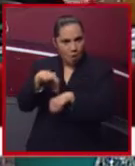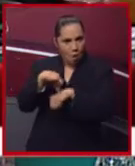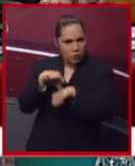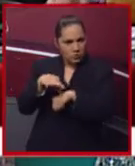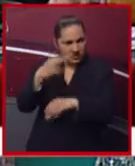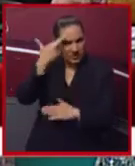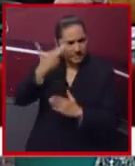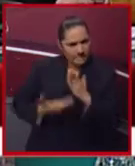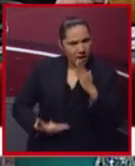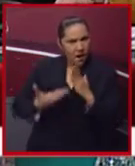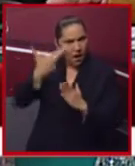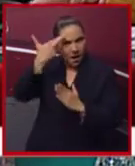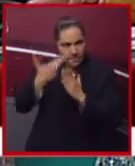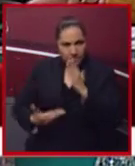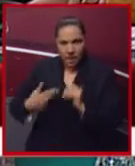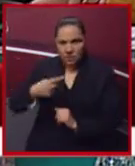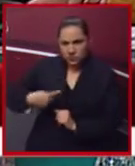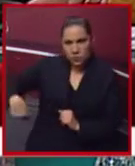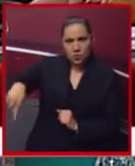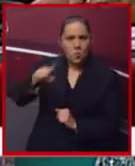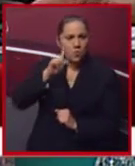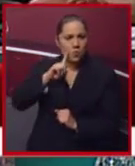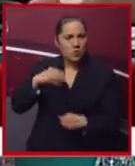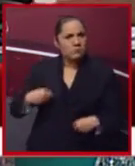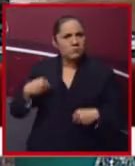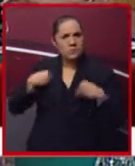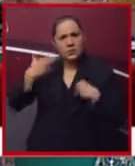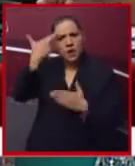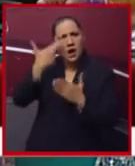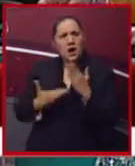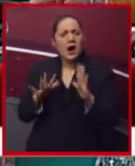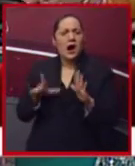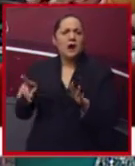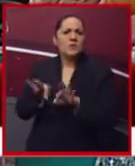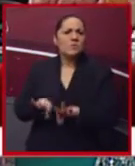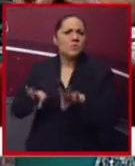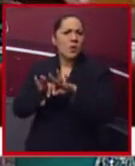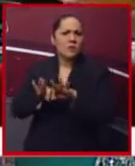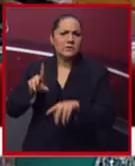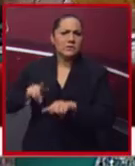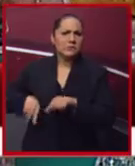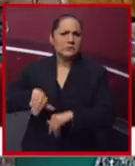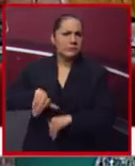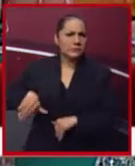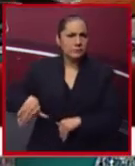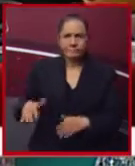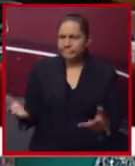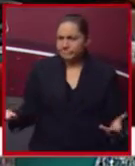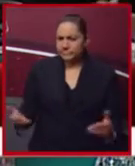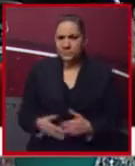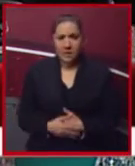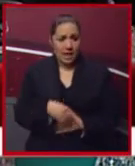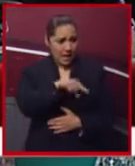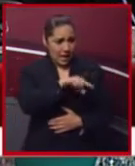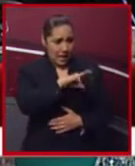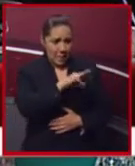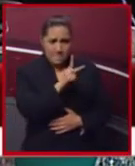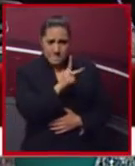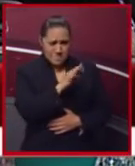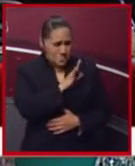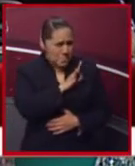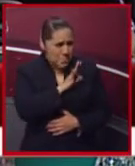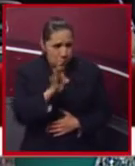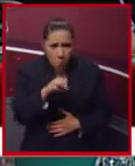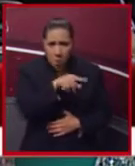El Ministerio Público tiene todo para solicitar al juez, a la jueza, que